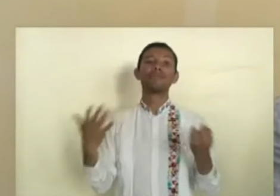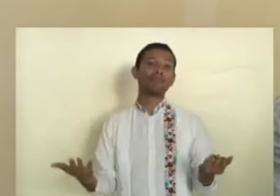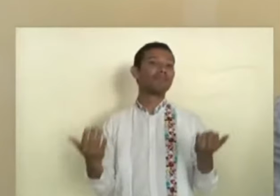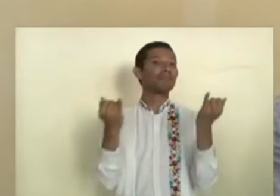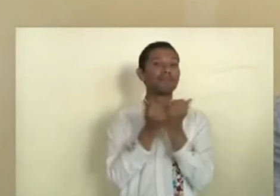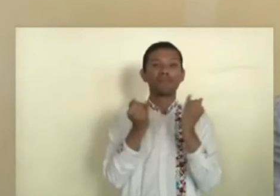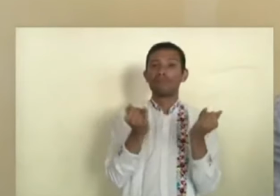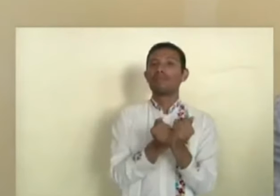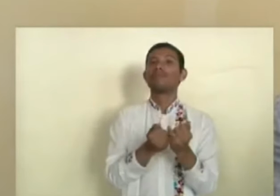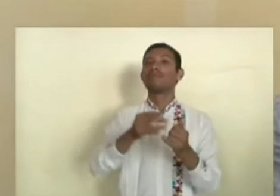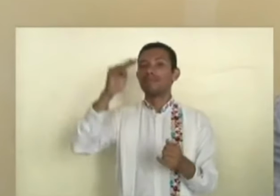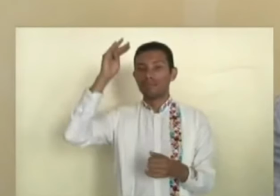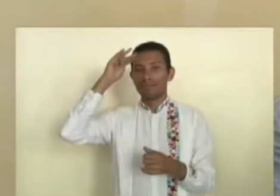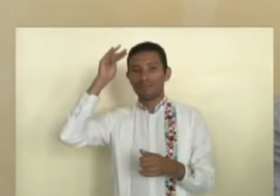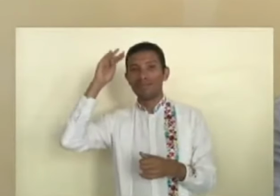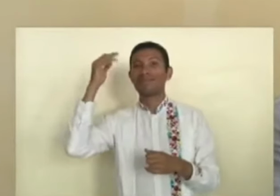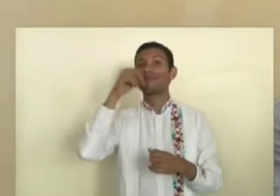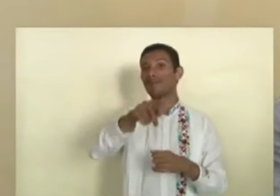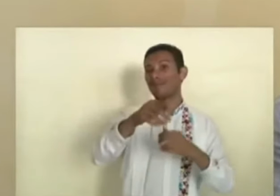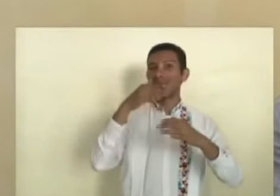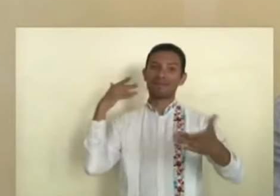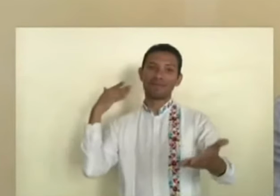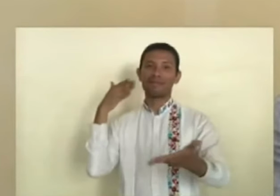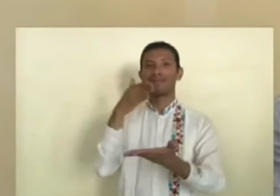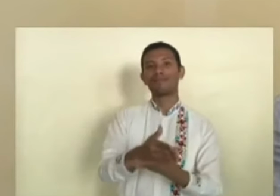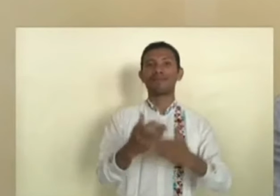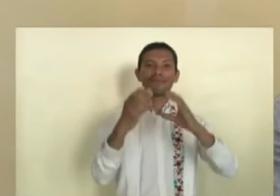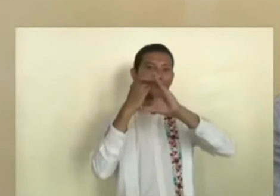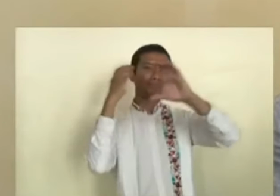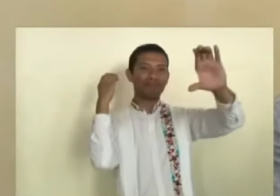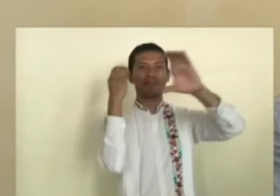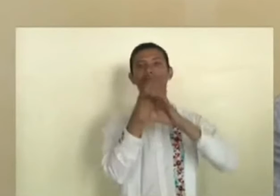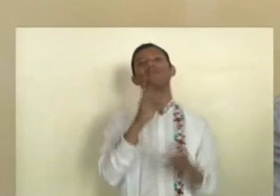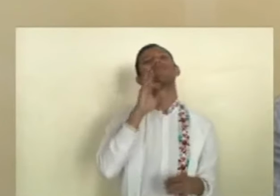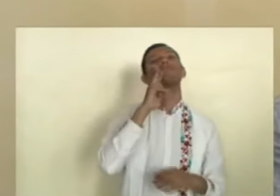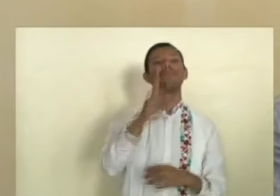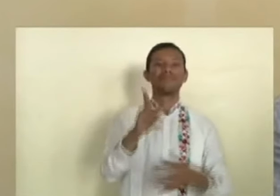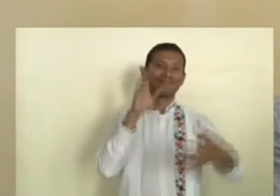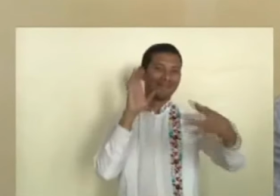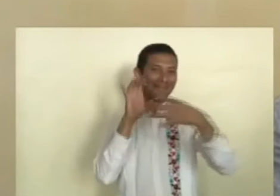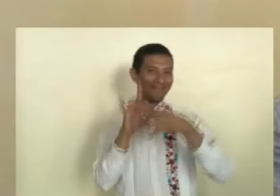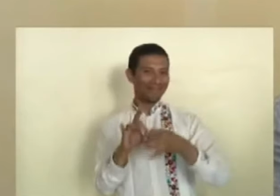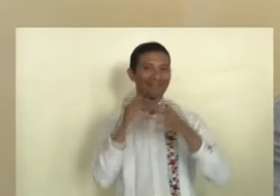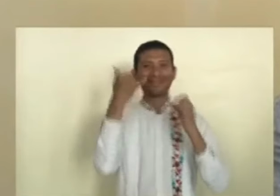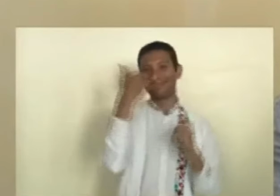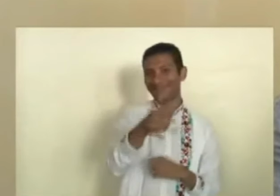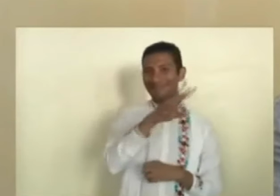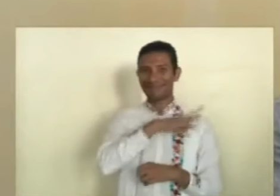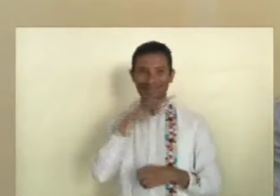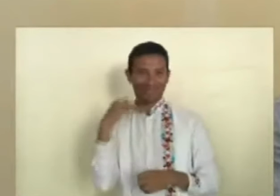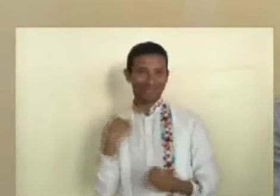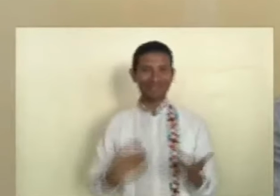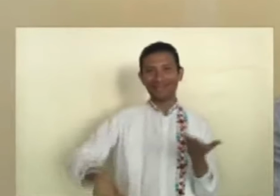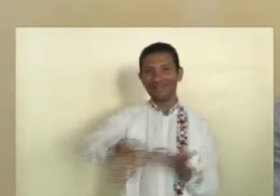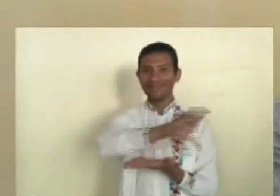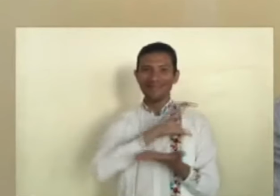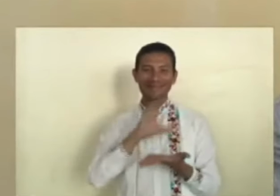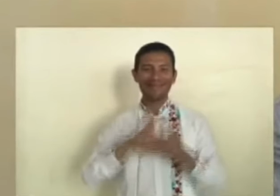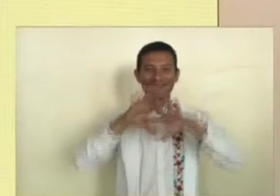detonar, lo que se está planteando es detonar el transporte fluvial de la región, mejorando la conectividad y de nuestra ciudad. Y